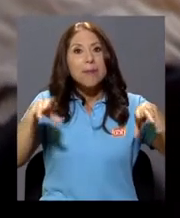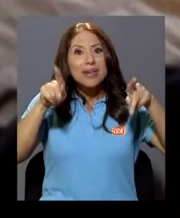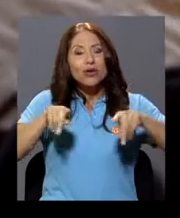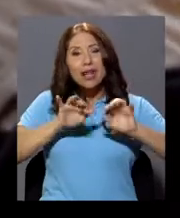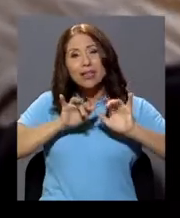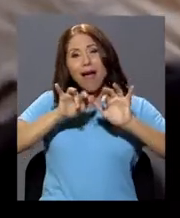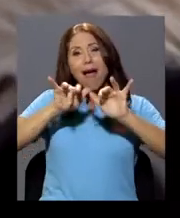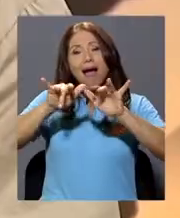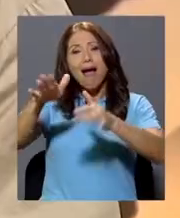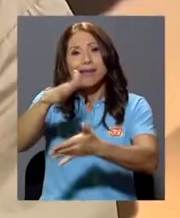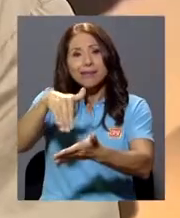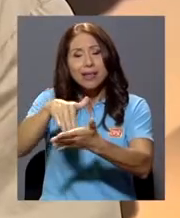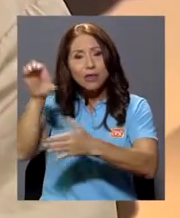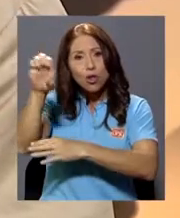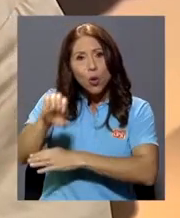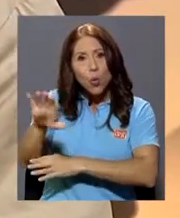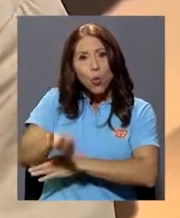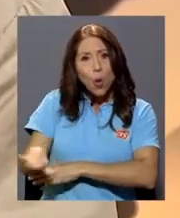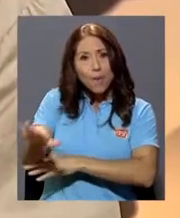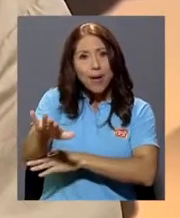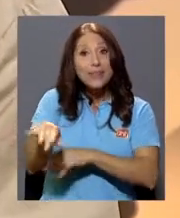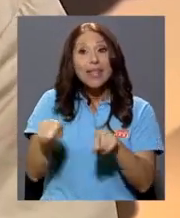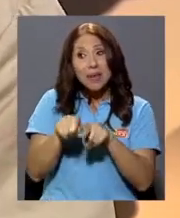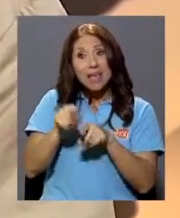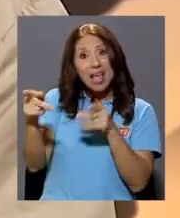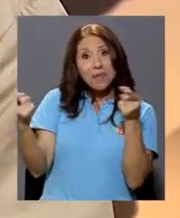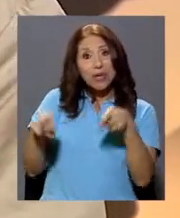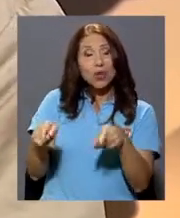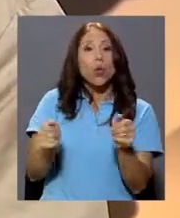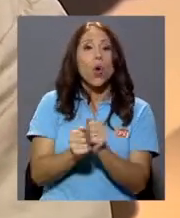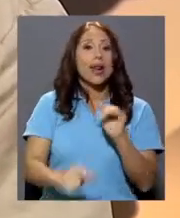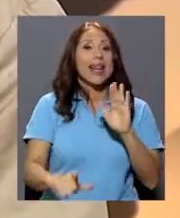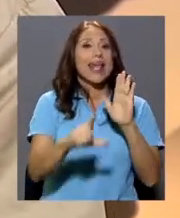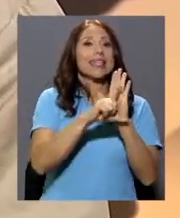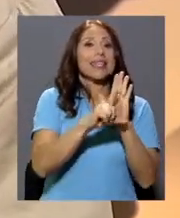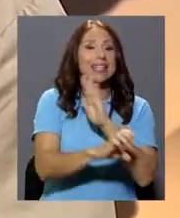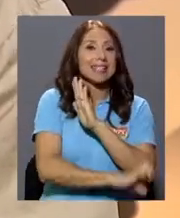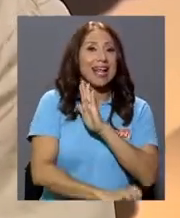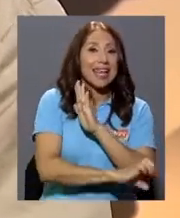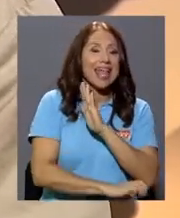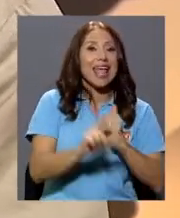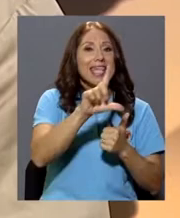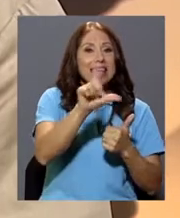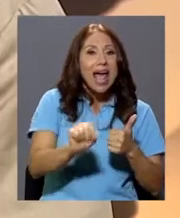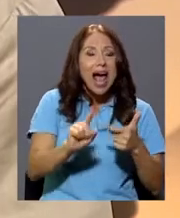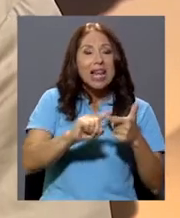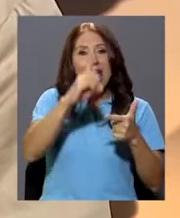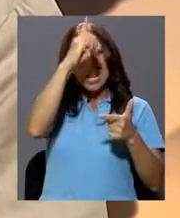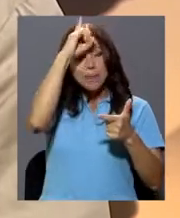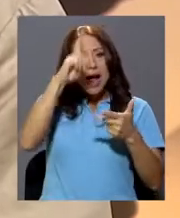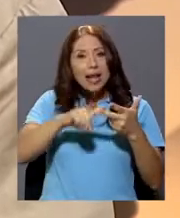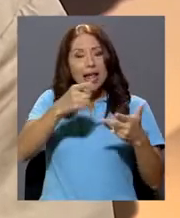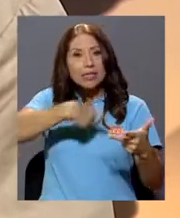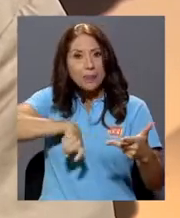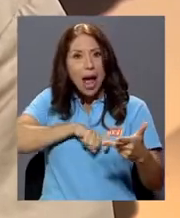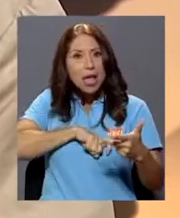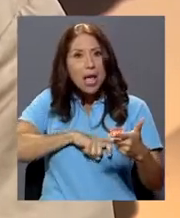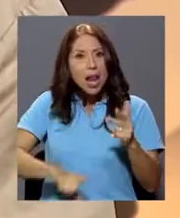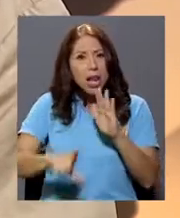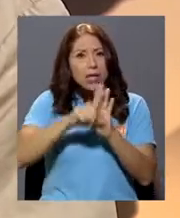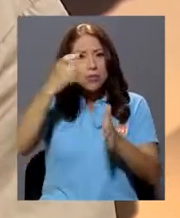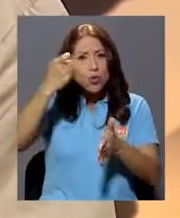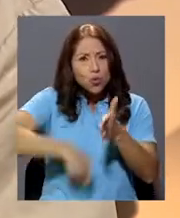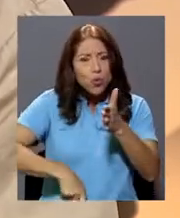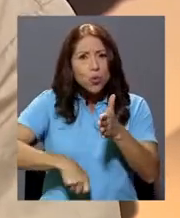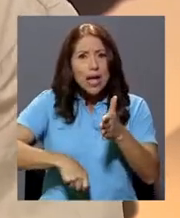Europa, y ahí hubo una reacción también en su momento con leyes de extranjería en Italia, en Alemania, en la propia España, muy duras, muy de alguna